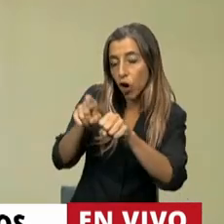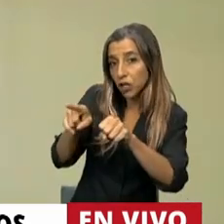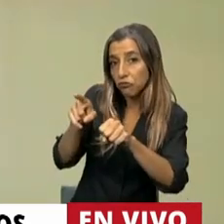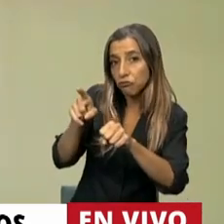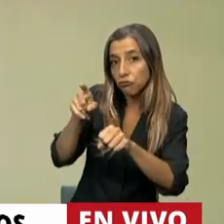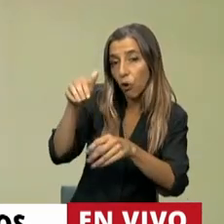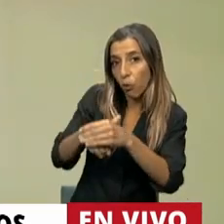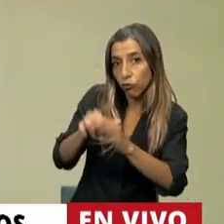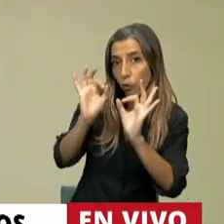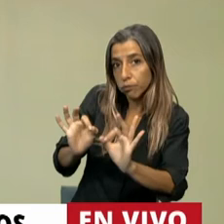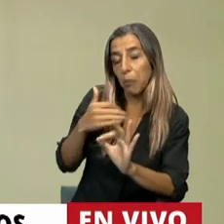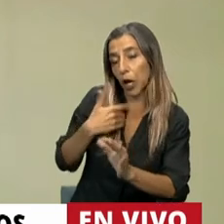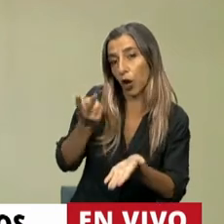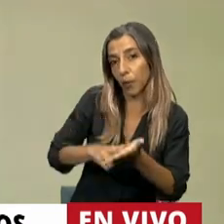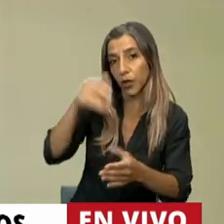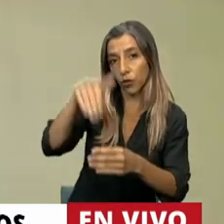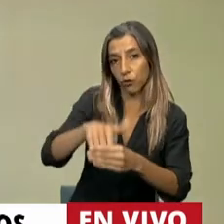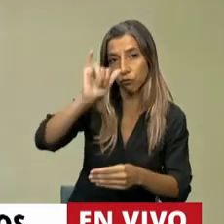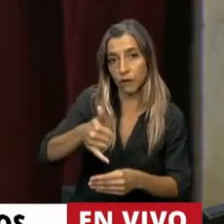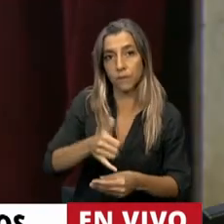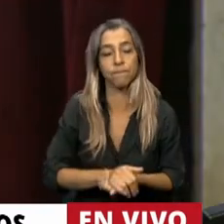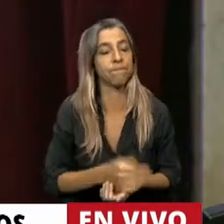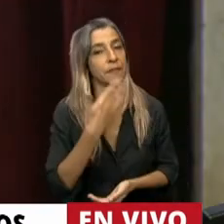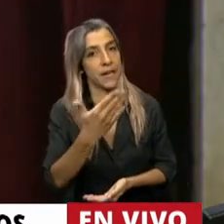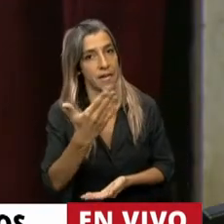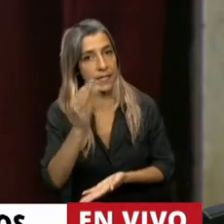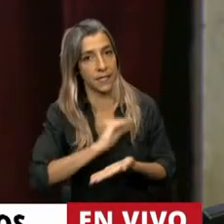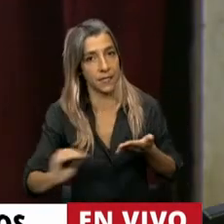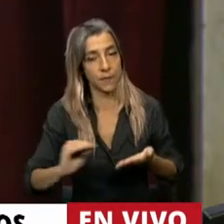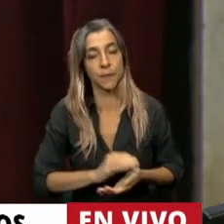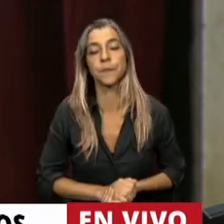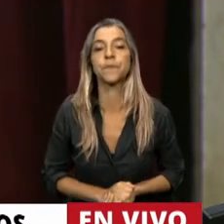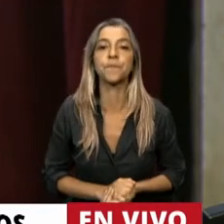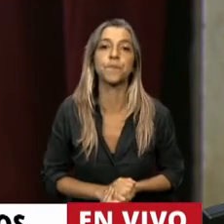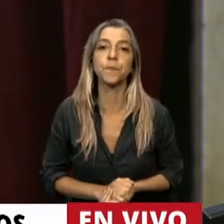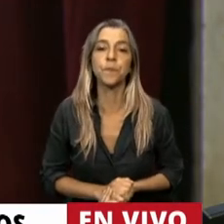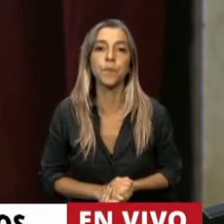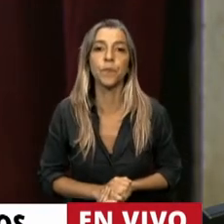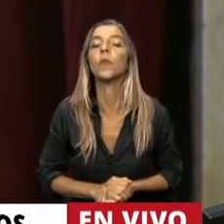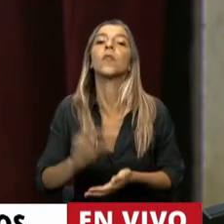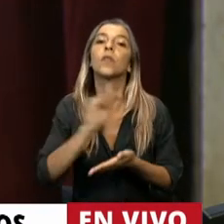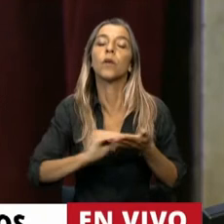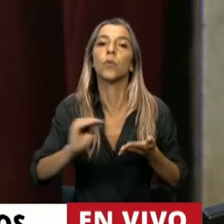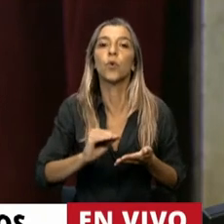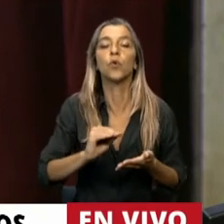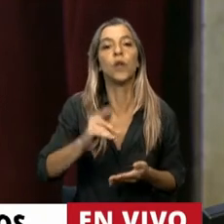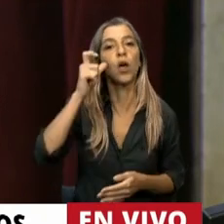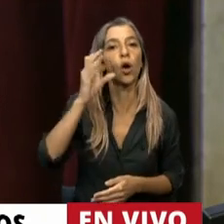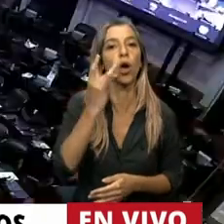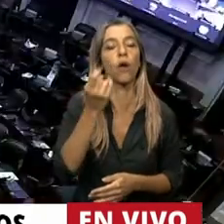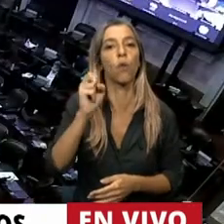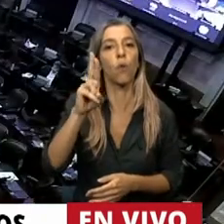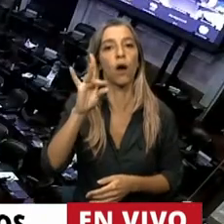bueno lo repito afirmativo gracias diputado diputado eduardo valdés